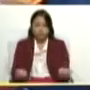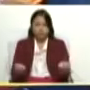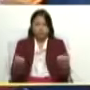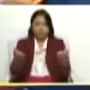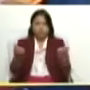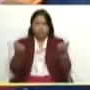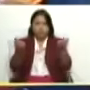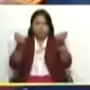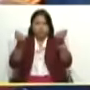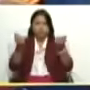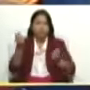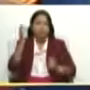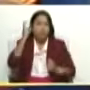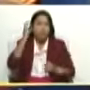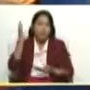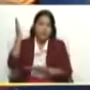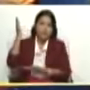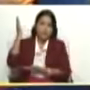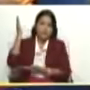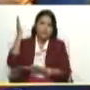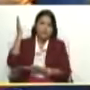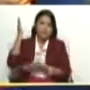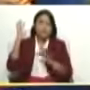catherin Oriana echandía